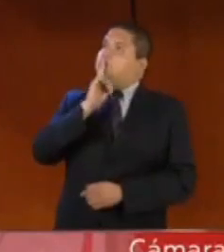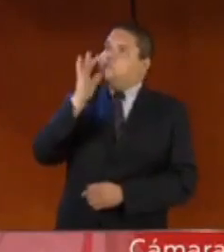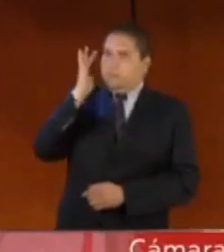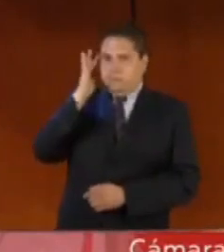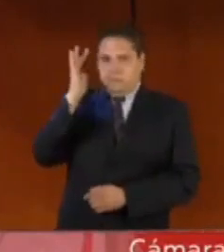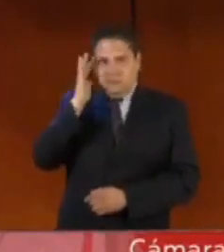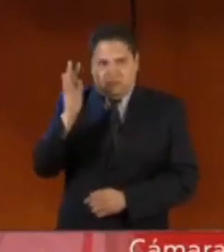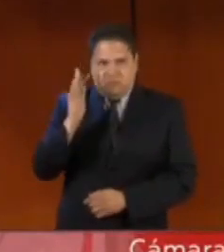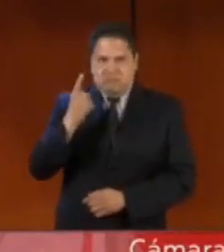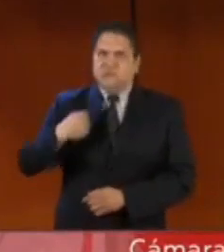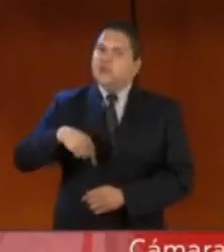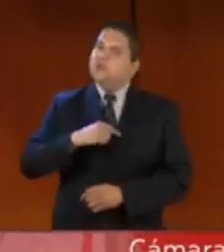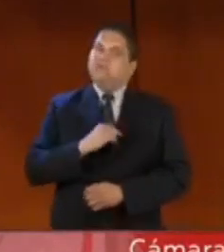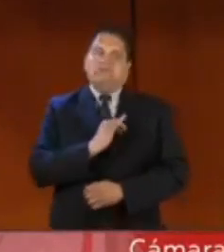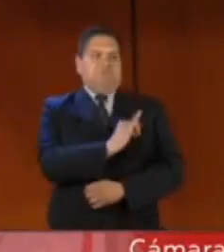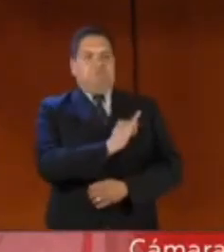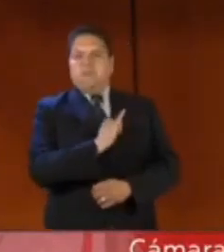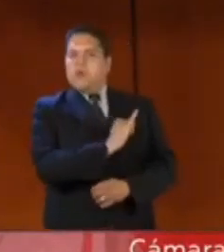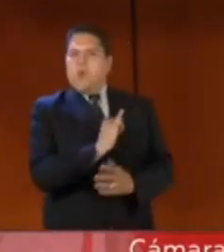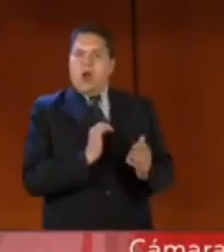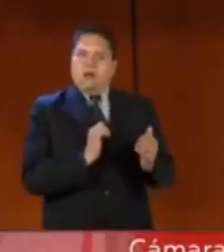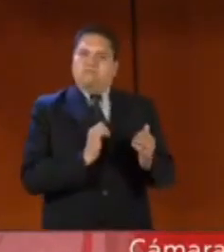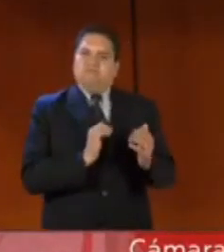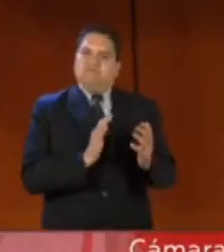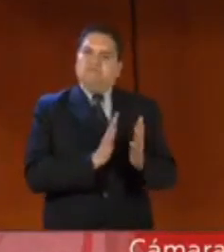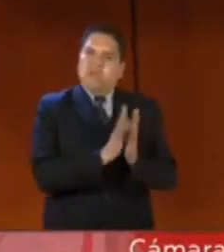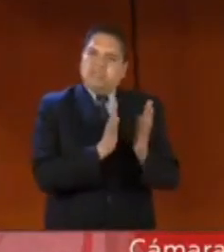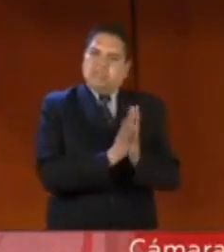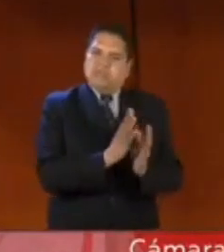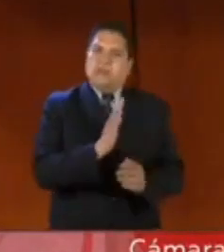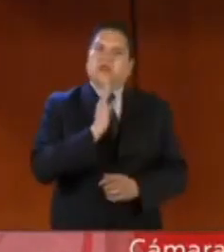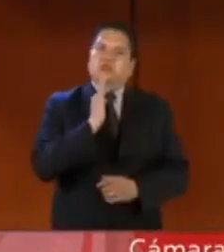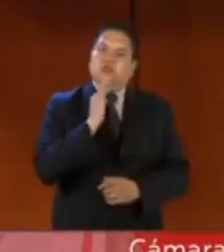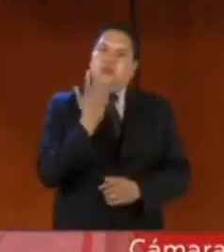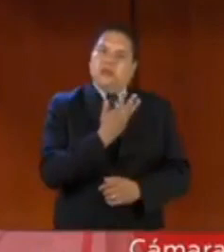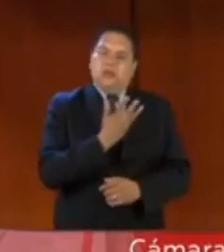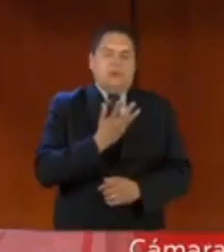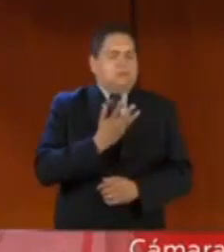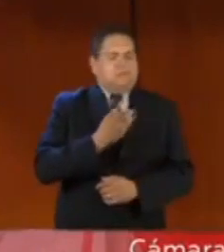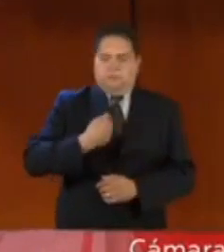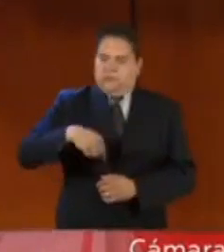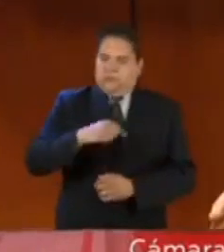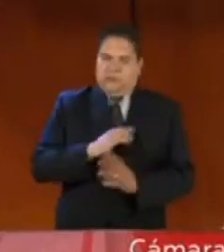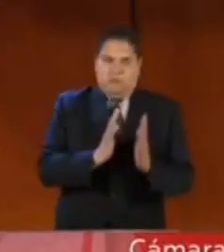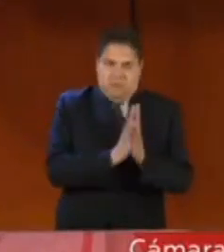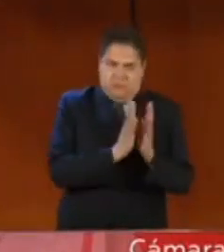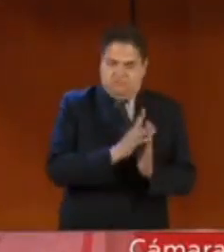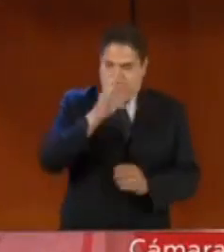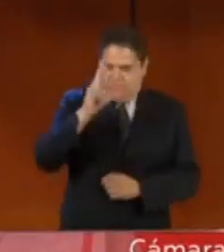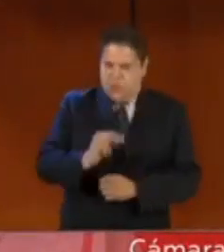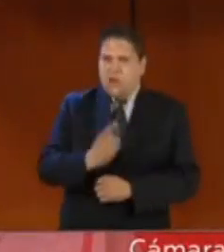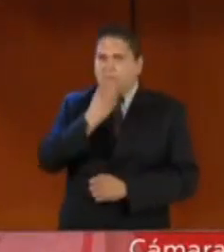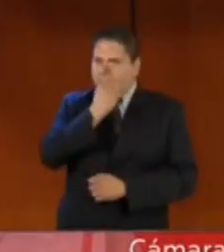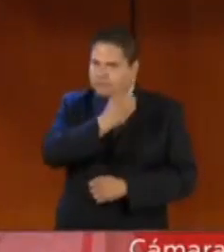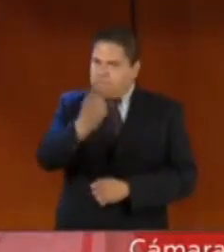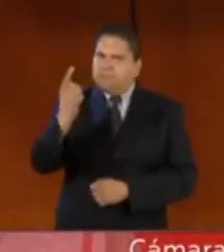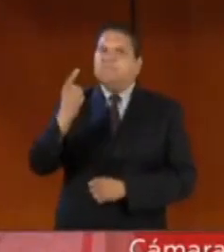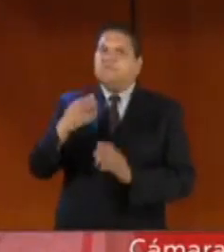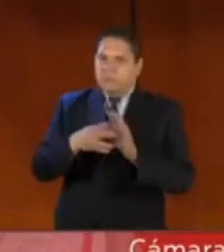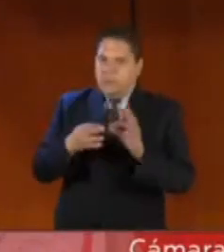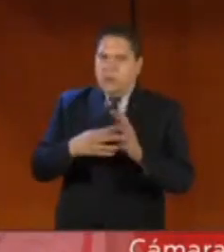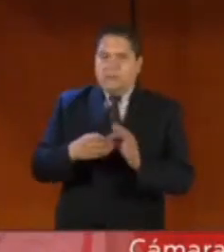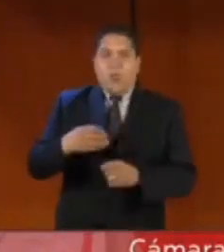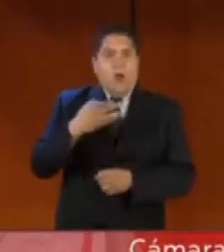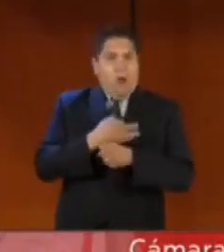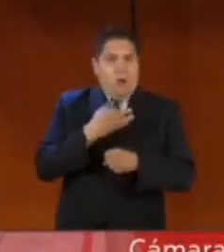también somos responsables de lo que se está viviendo hoy quiero aprovechar este espacio a nombre de mis compañeras y mis compañeros de movimiento ciudadano